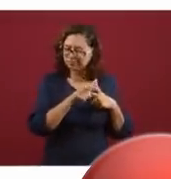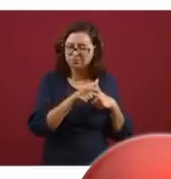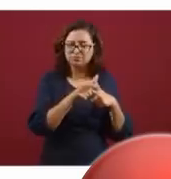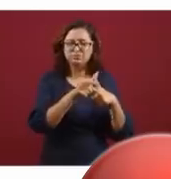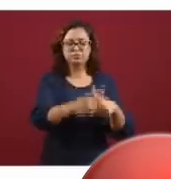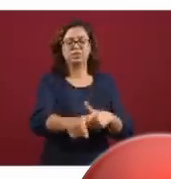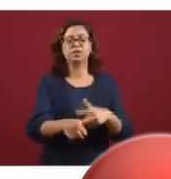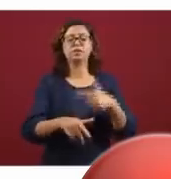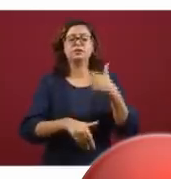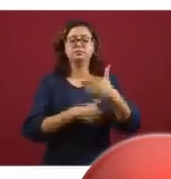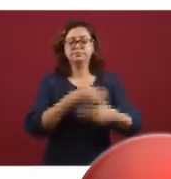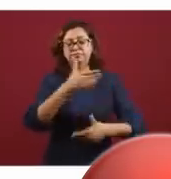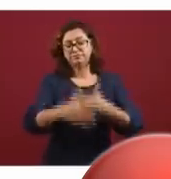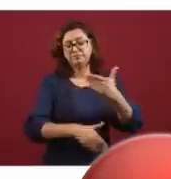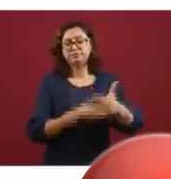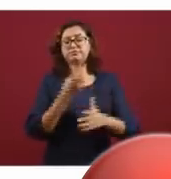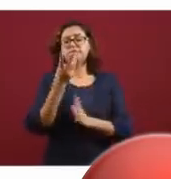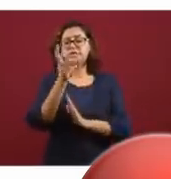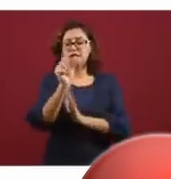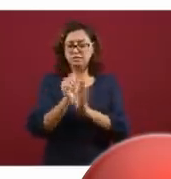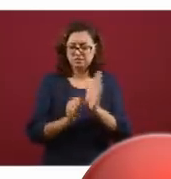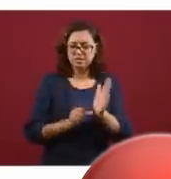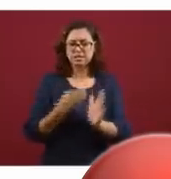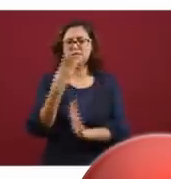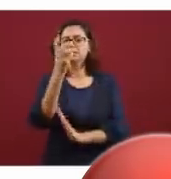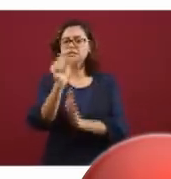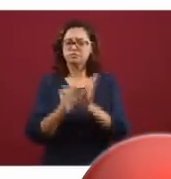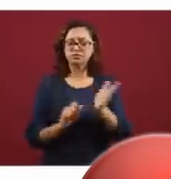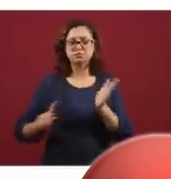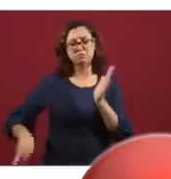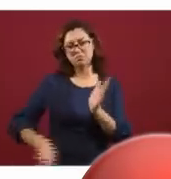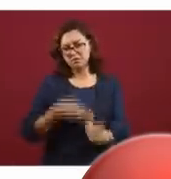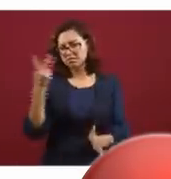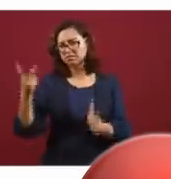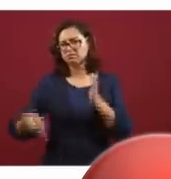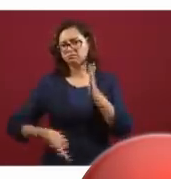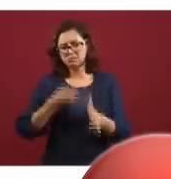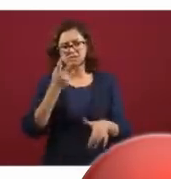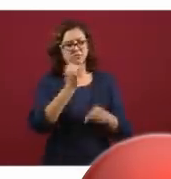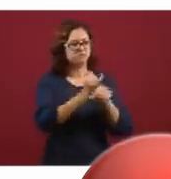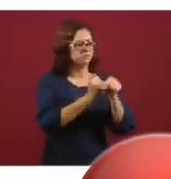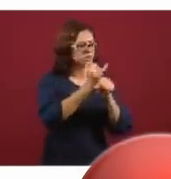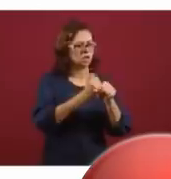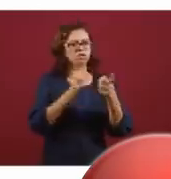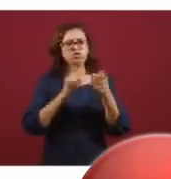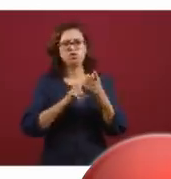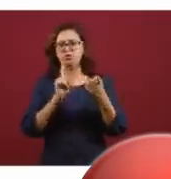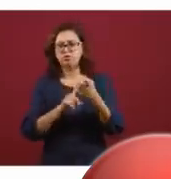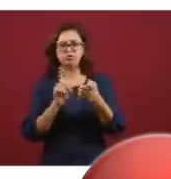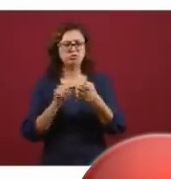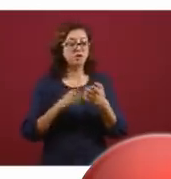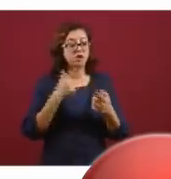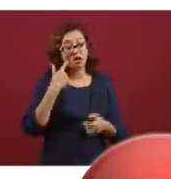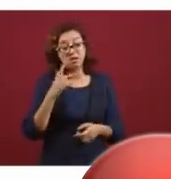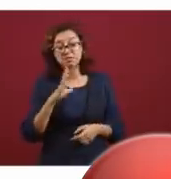a mayor periodo, cada 3 meses se vuelve a investigar sector financiero, se vuelve a investigar sobre bienes para ver si continúa.